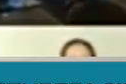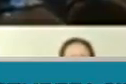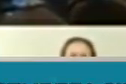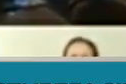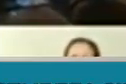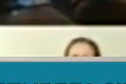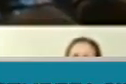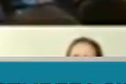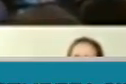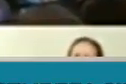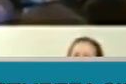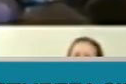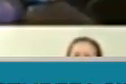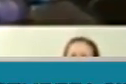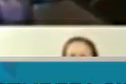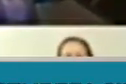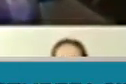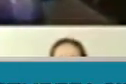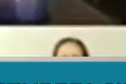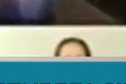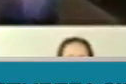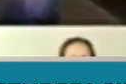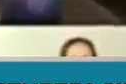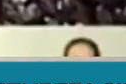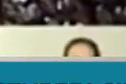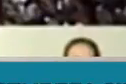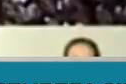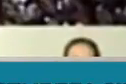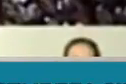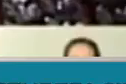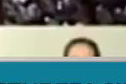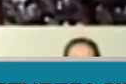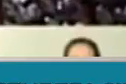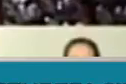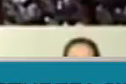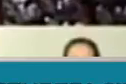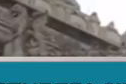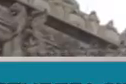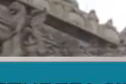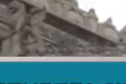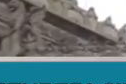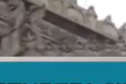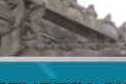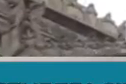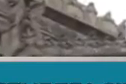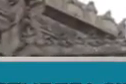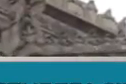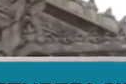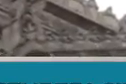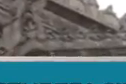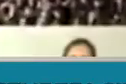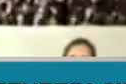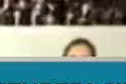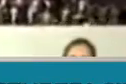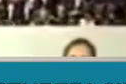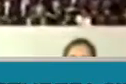Borinsky, y le va a entregar un texto definitivo de este anteproyecto del nuevo Código Civil, el cual contendrá